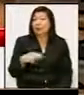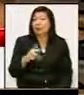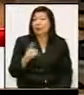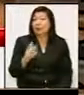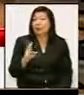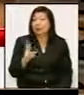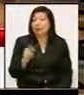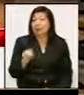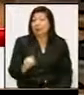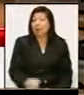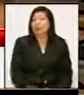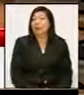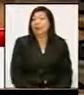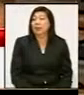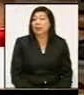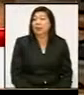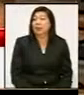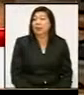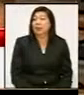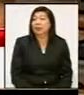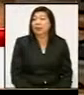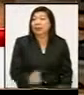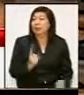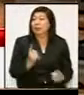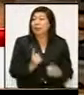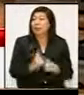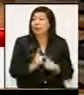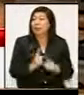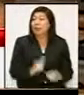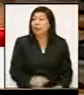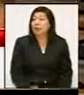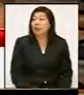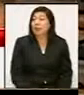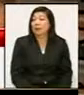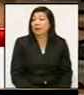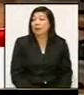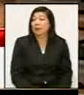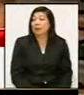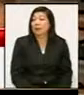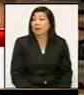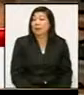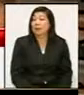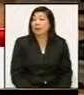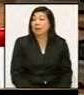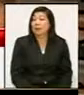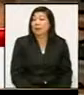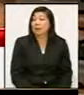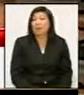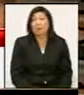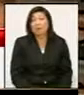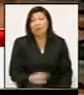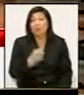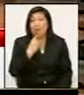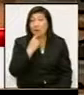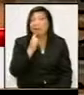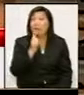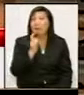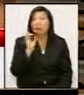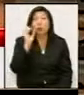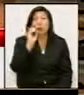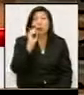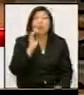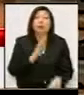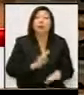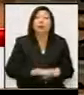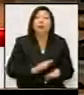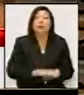cierto?, en el hotel propiamente, que es a donde apunta la pregunta última. Solo 2 preguntas previas, digamos, para, y una sugerencia